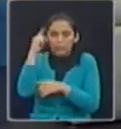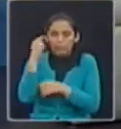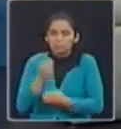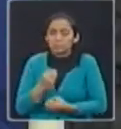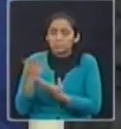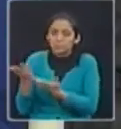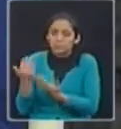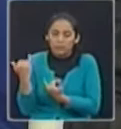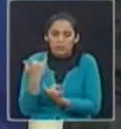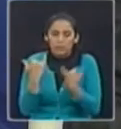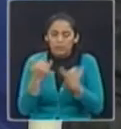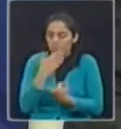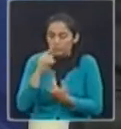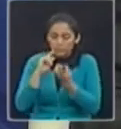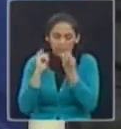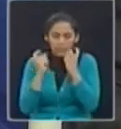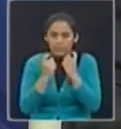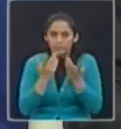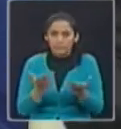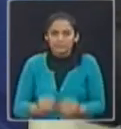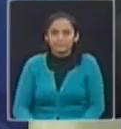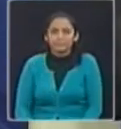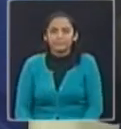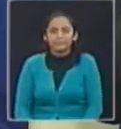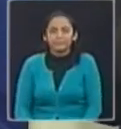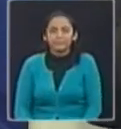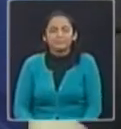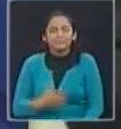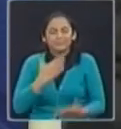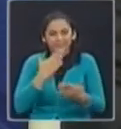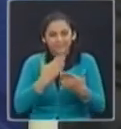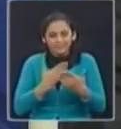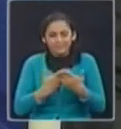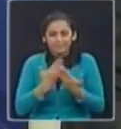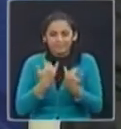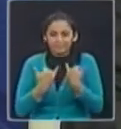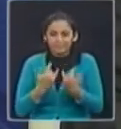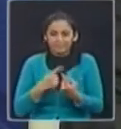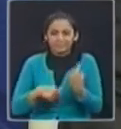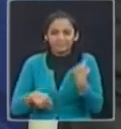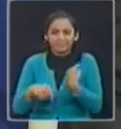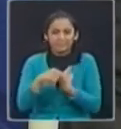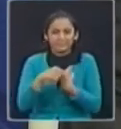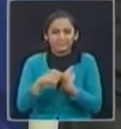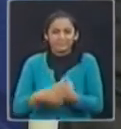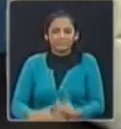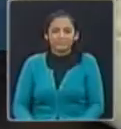gracias a Fabricio Villamar, asambleísta del Movimiento CREO. Vamos a hacer una pausa y hablemos con más.